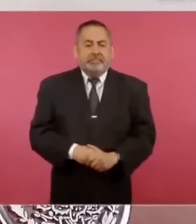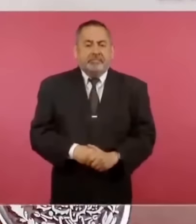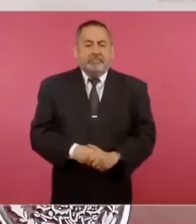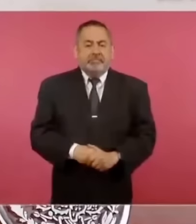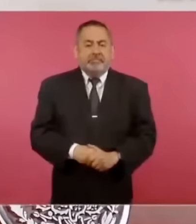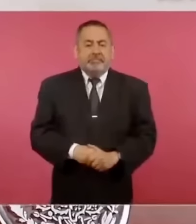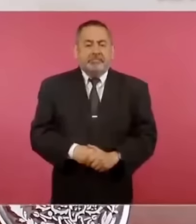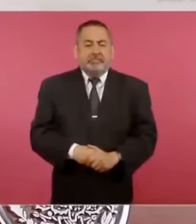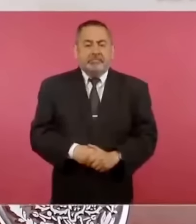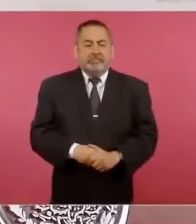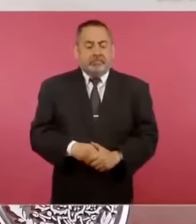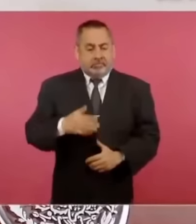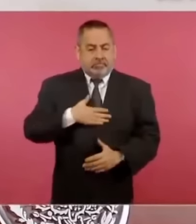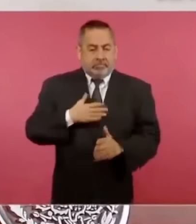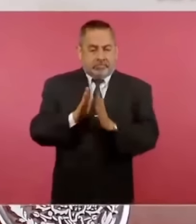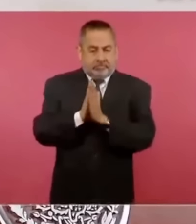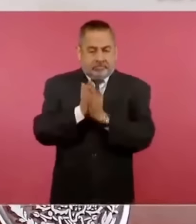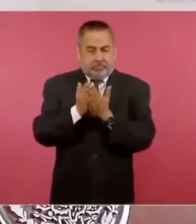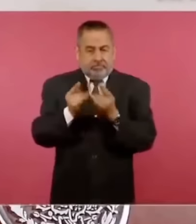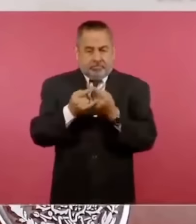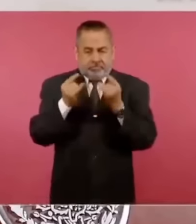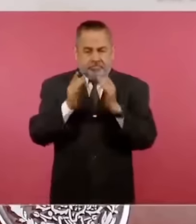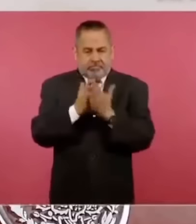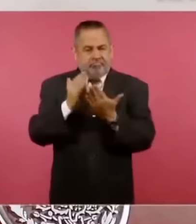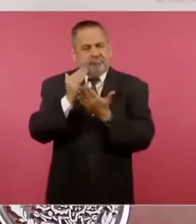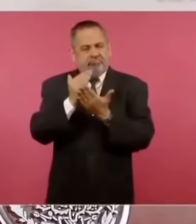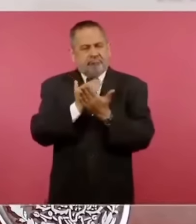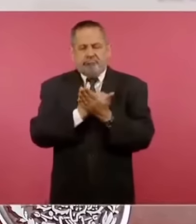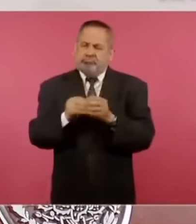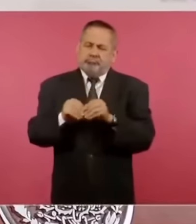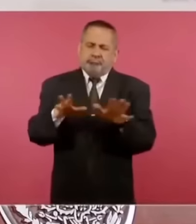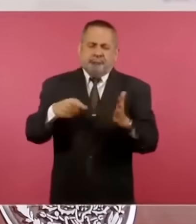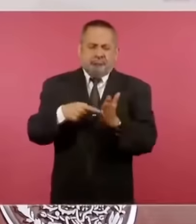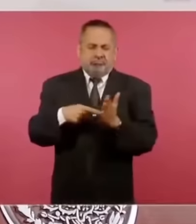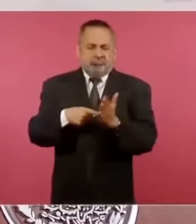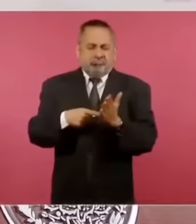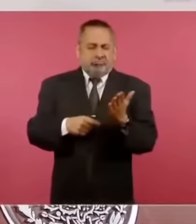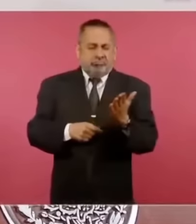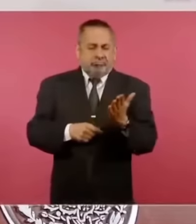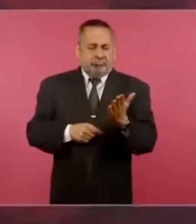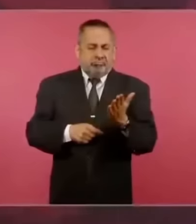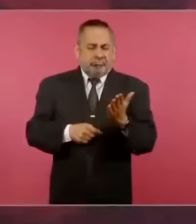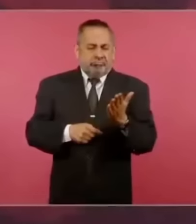lo que cuento en el libro, nada más,